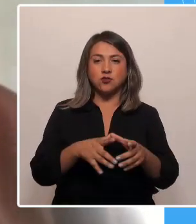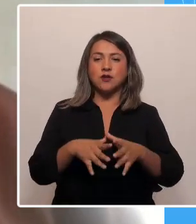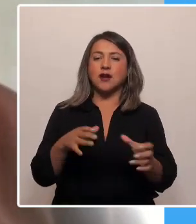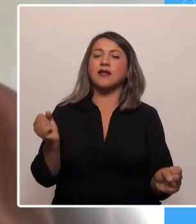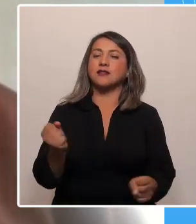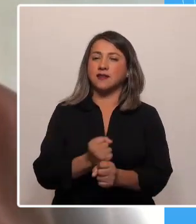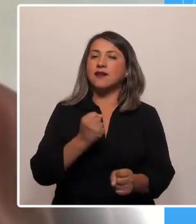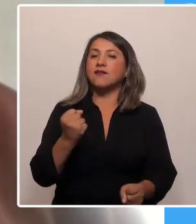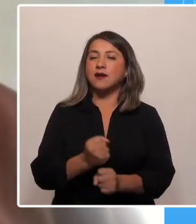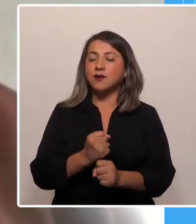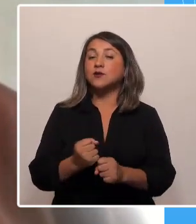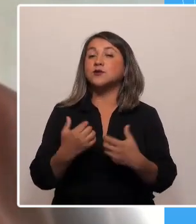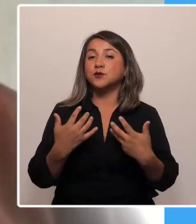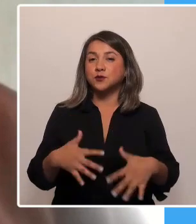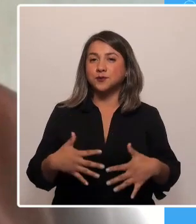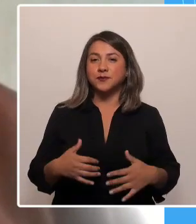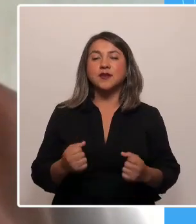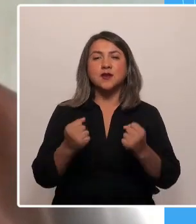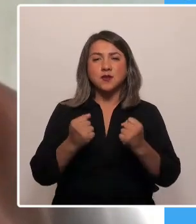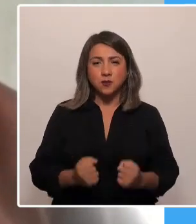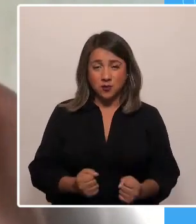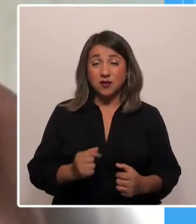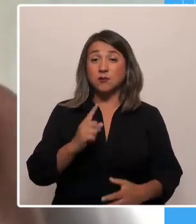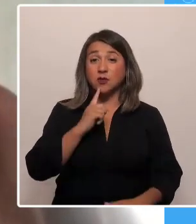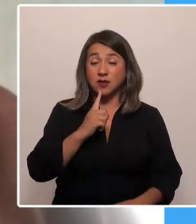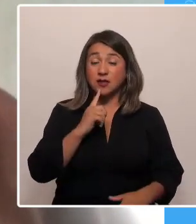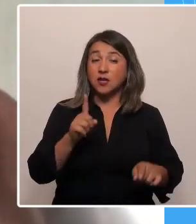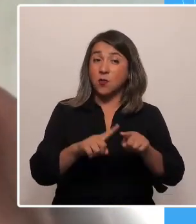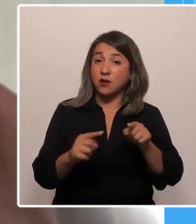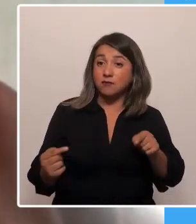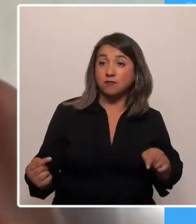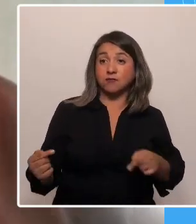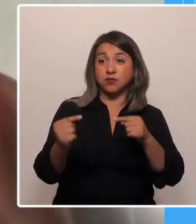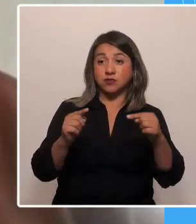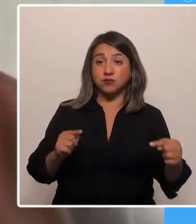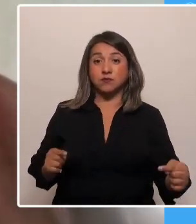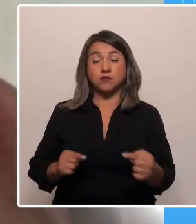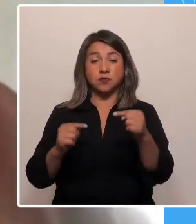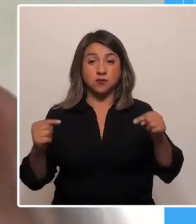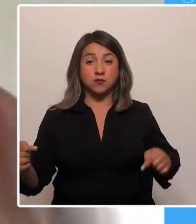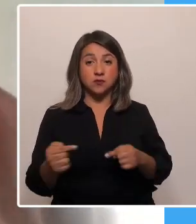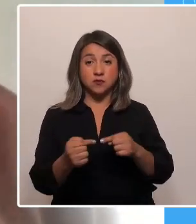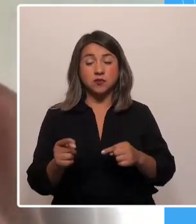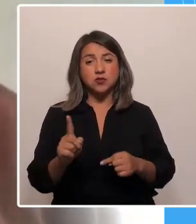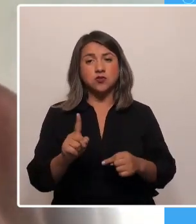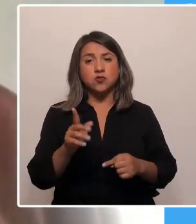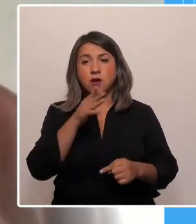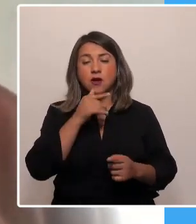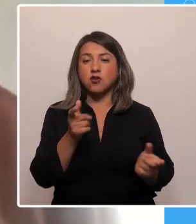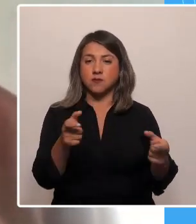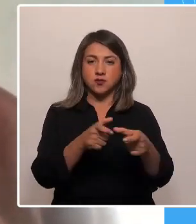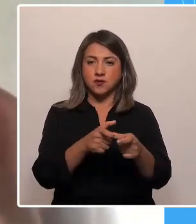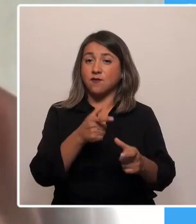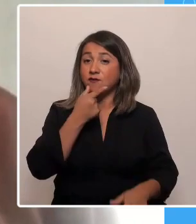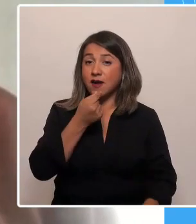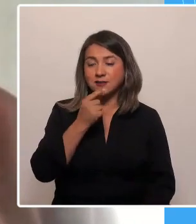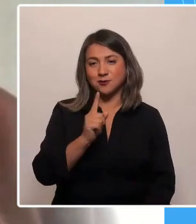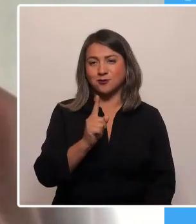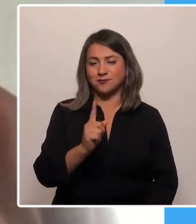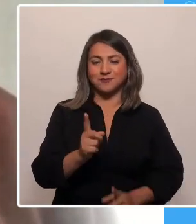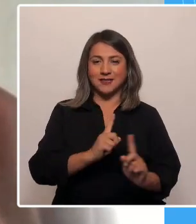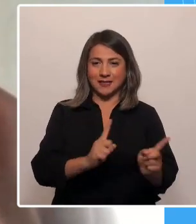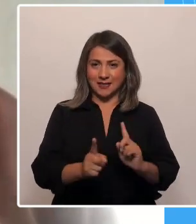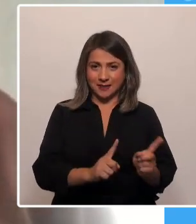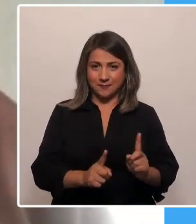hecho. Podemos haber tenido diferencias y varias, pero no es una comisión fácil de dirigir.